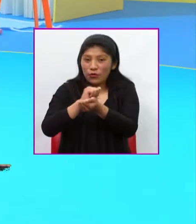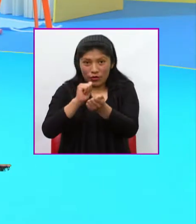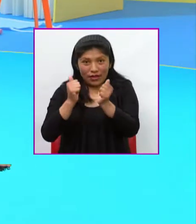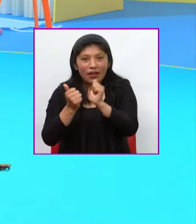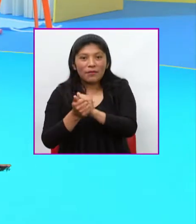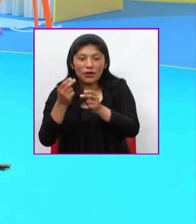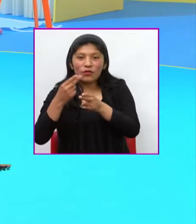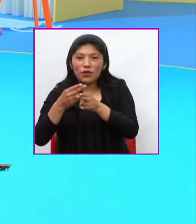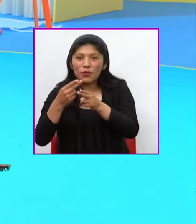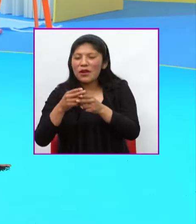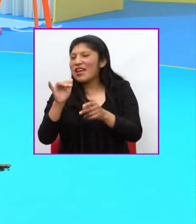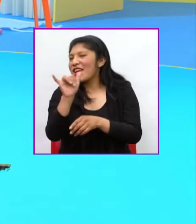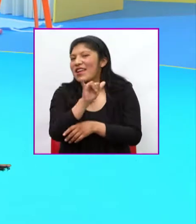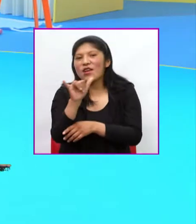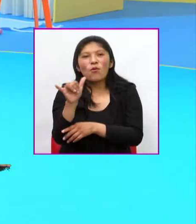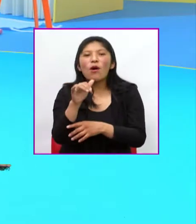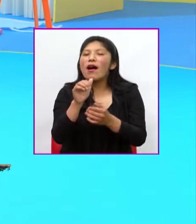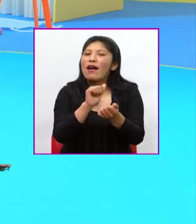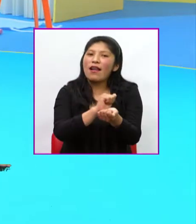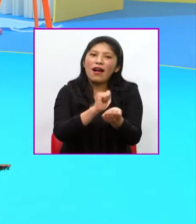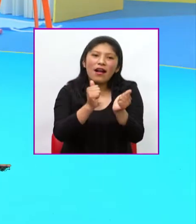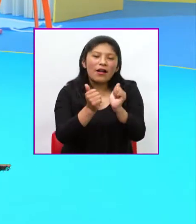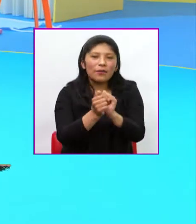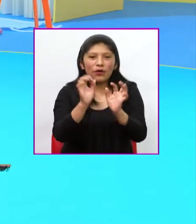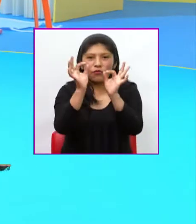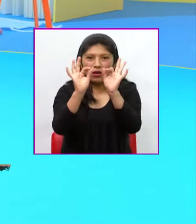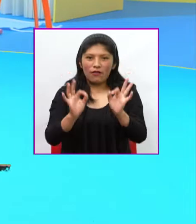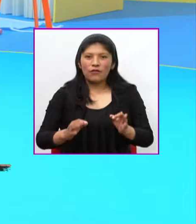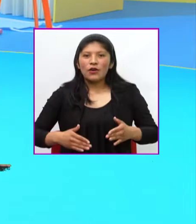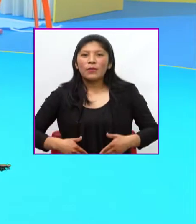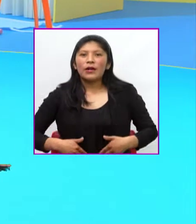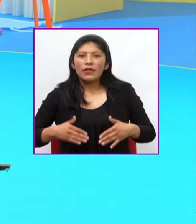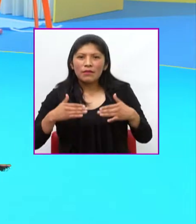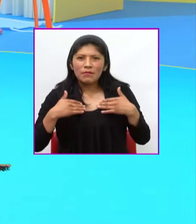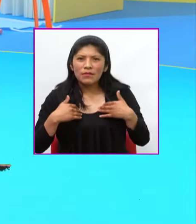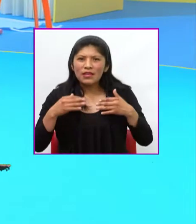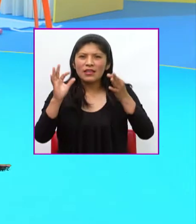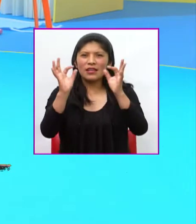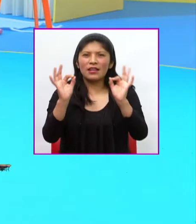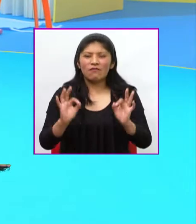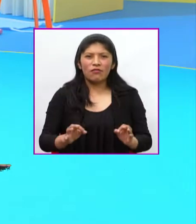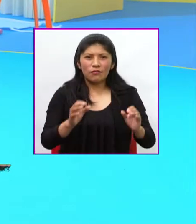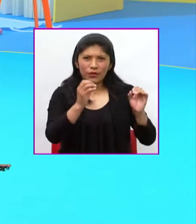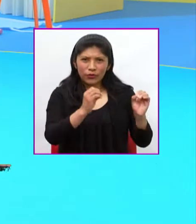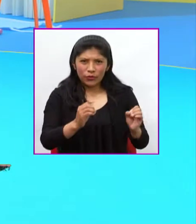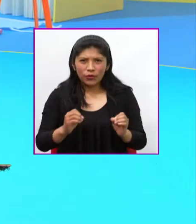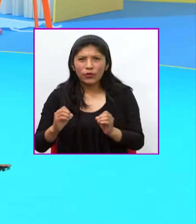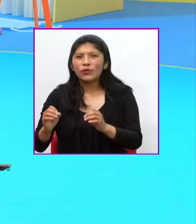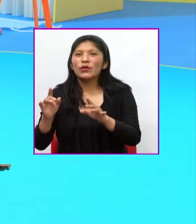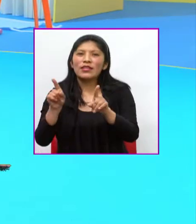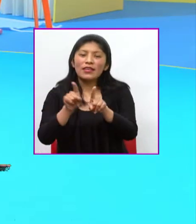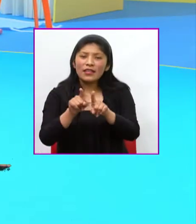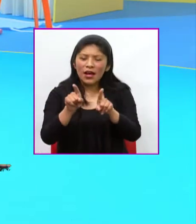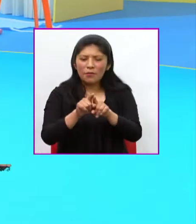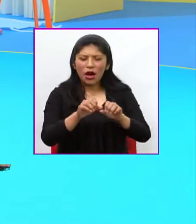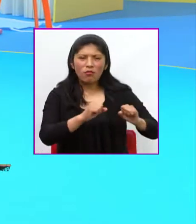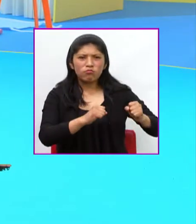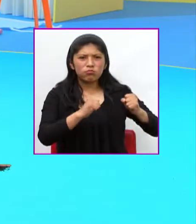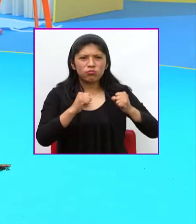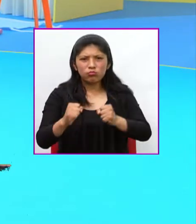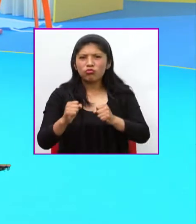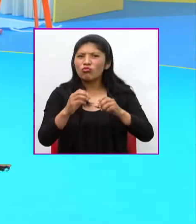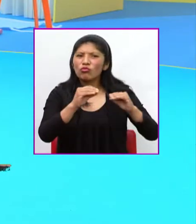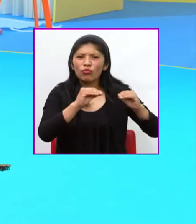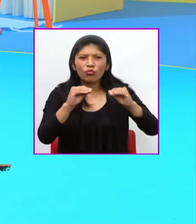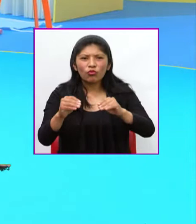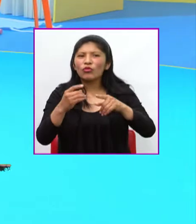también modificaron nuestro modo de vida, nuestro modo de organización, e impusieron